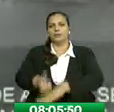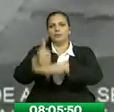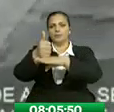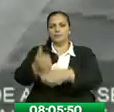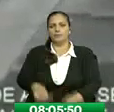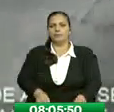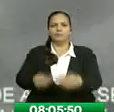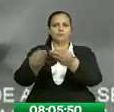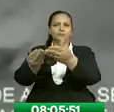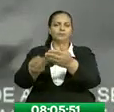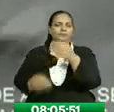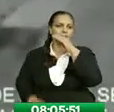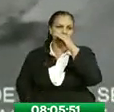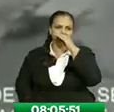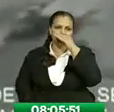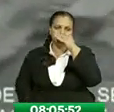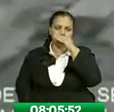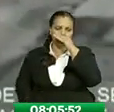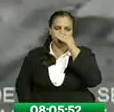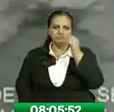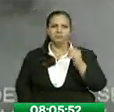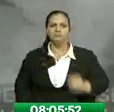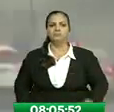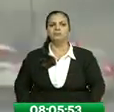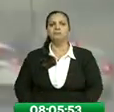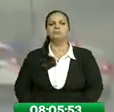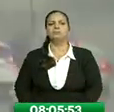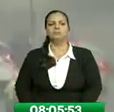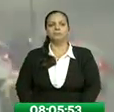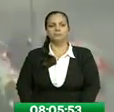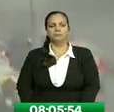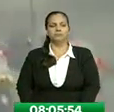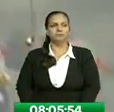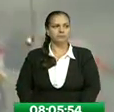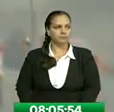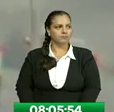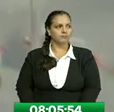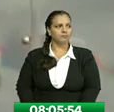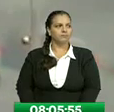Informó Julio César Saona.